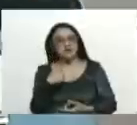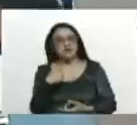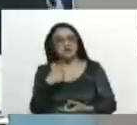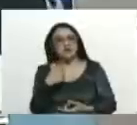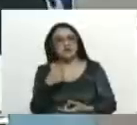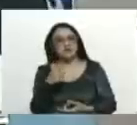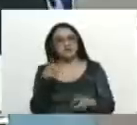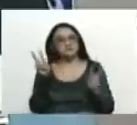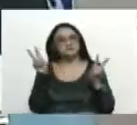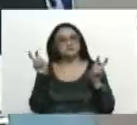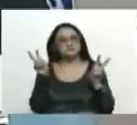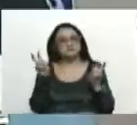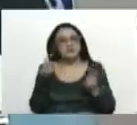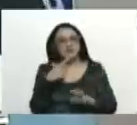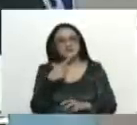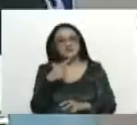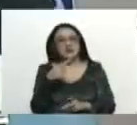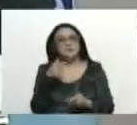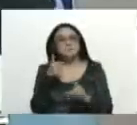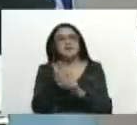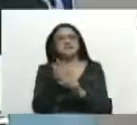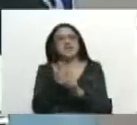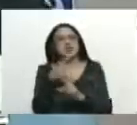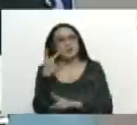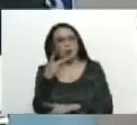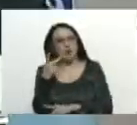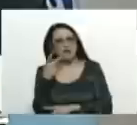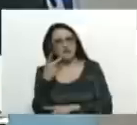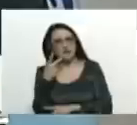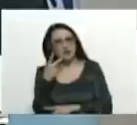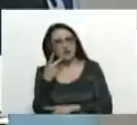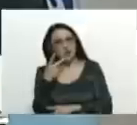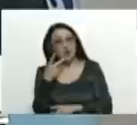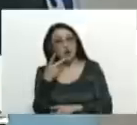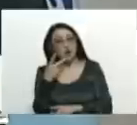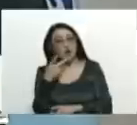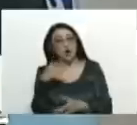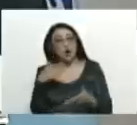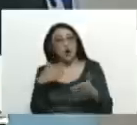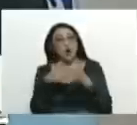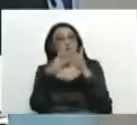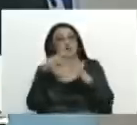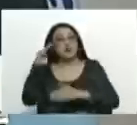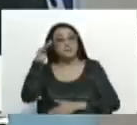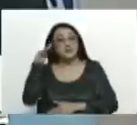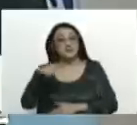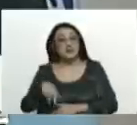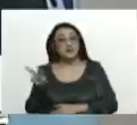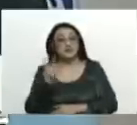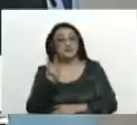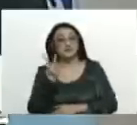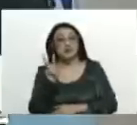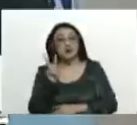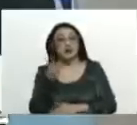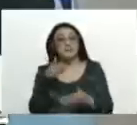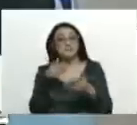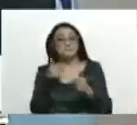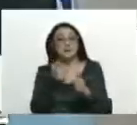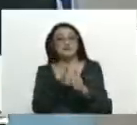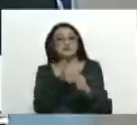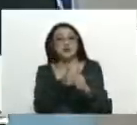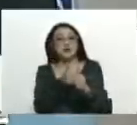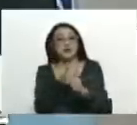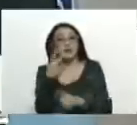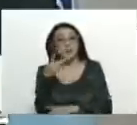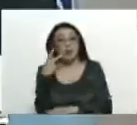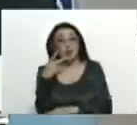entre comillas perseguidos políticos y declaran contra las autoridades civiles y militares de Venezuela en esos países yo quisiera saber